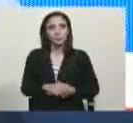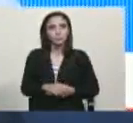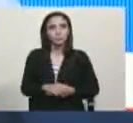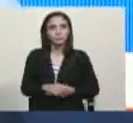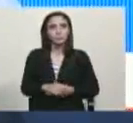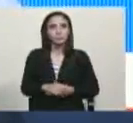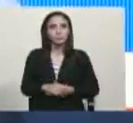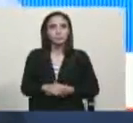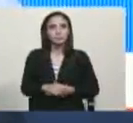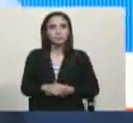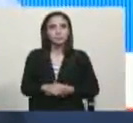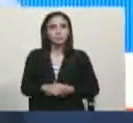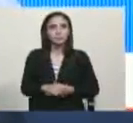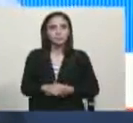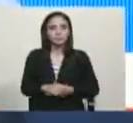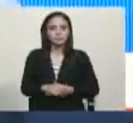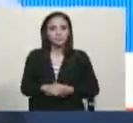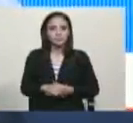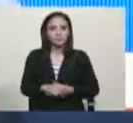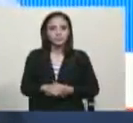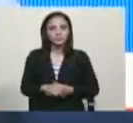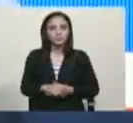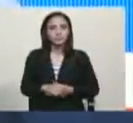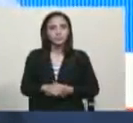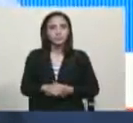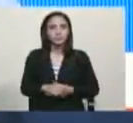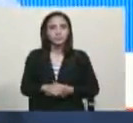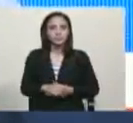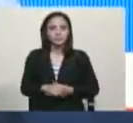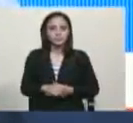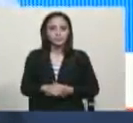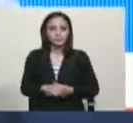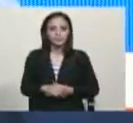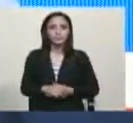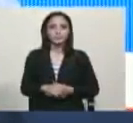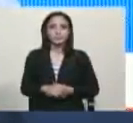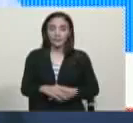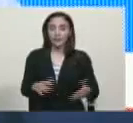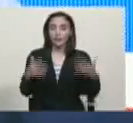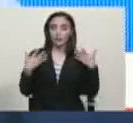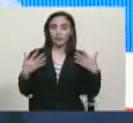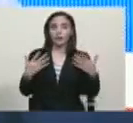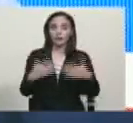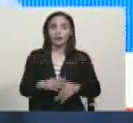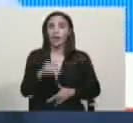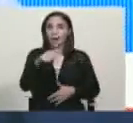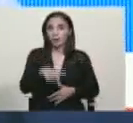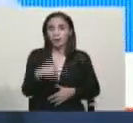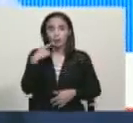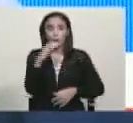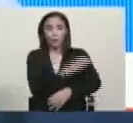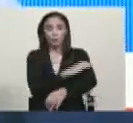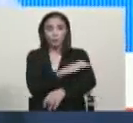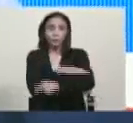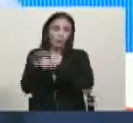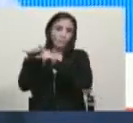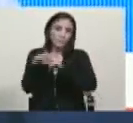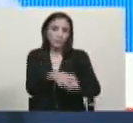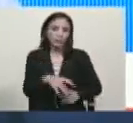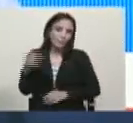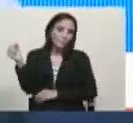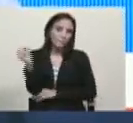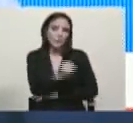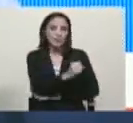Pedro Duarte de Cabima. Ah, buena paliza le dimos aquí a la derecha en las elecciones